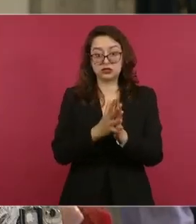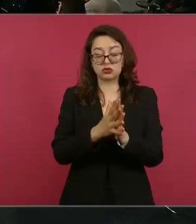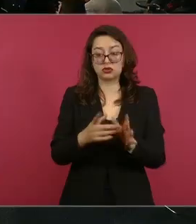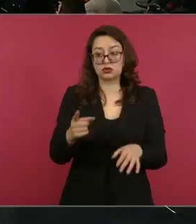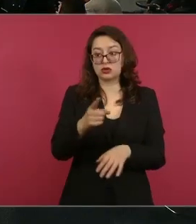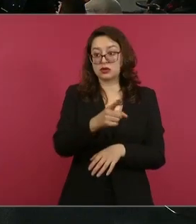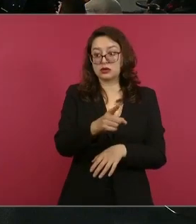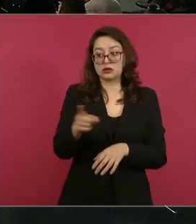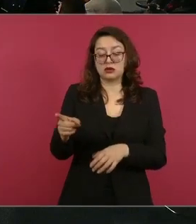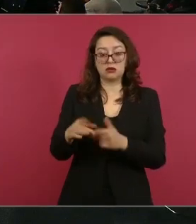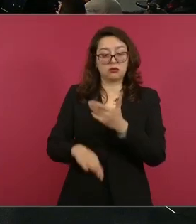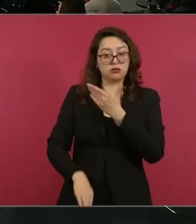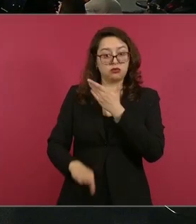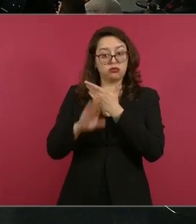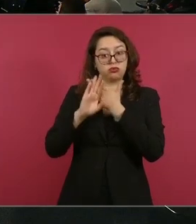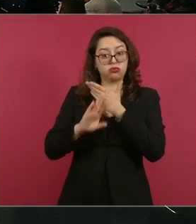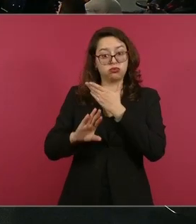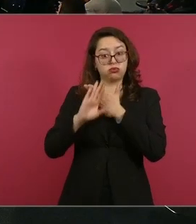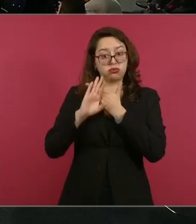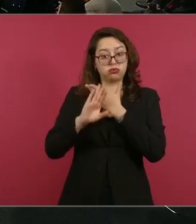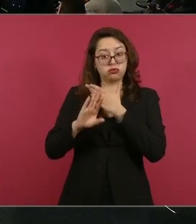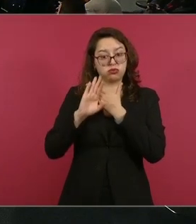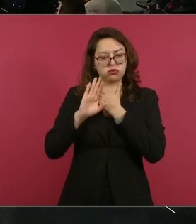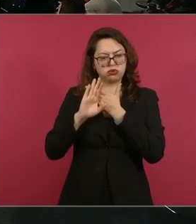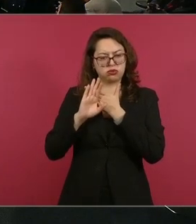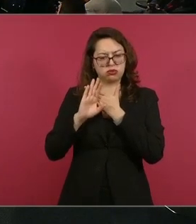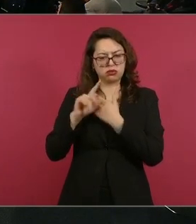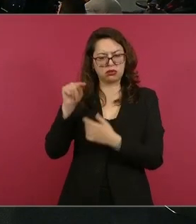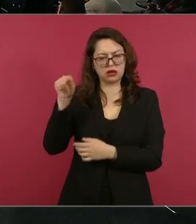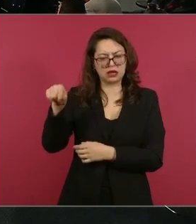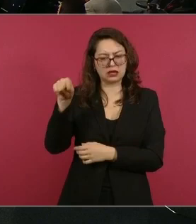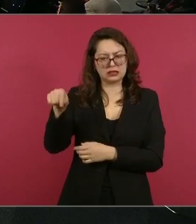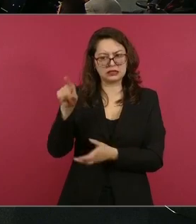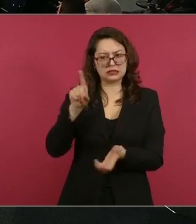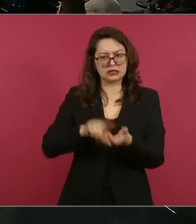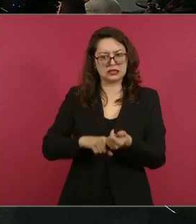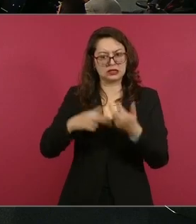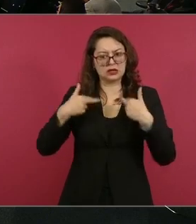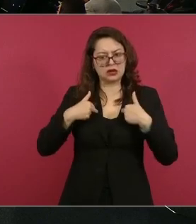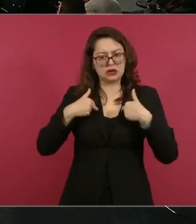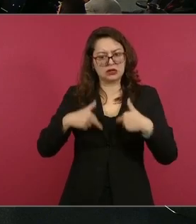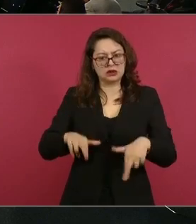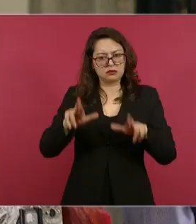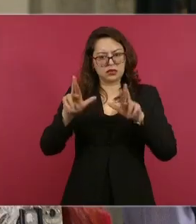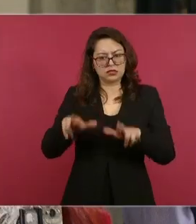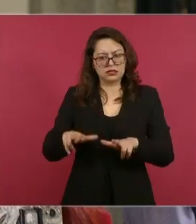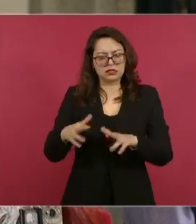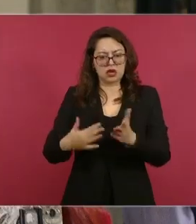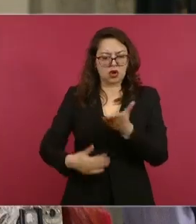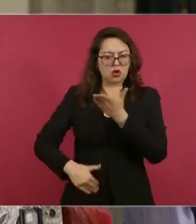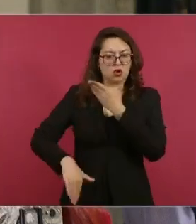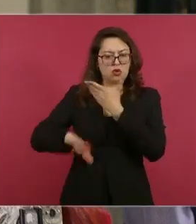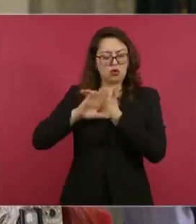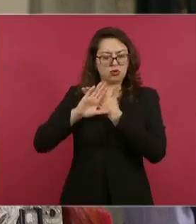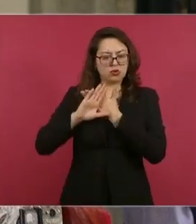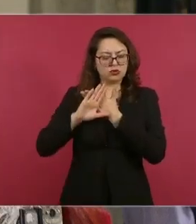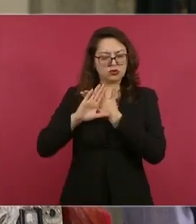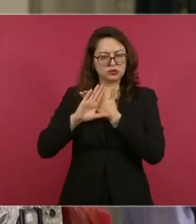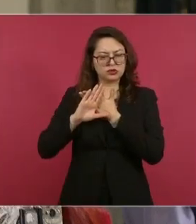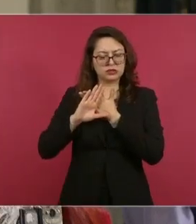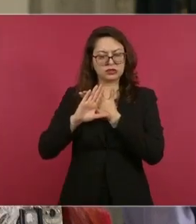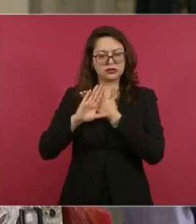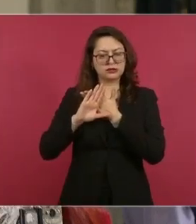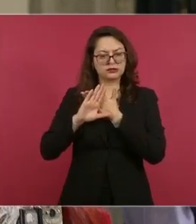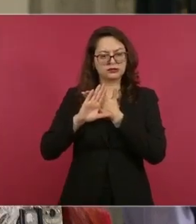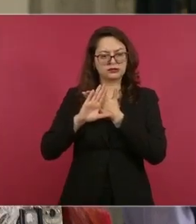de quien se dice representante legal de dicha institución a la representante de los trabajadores afectados, como